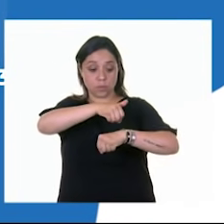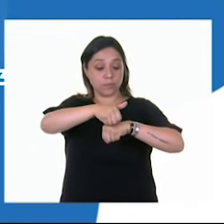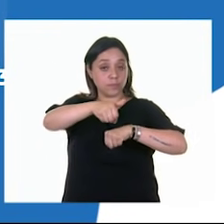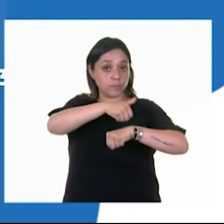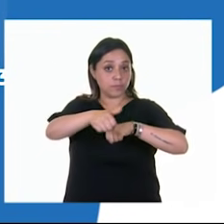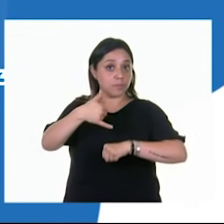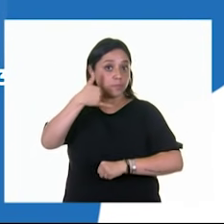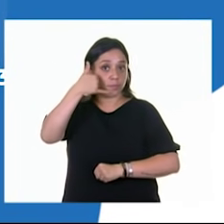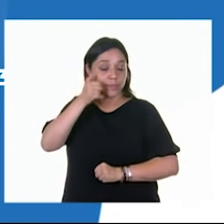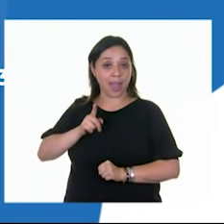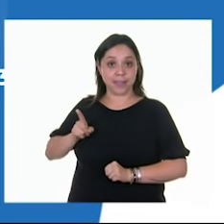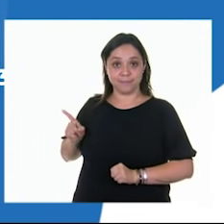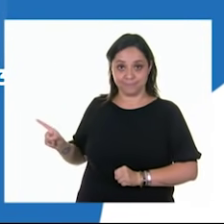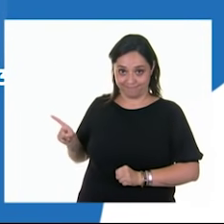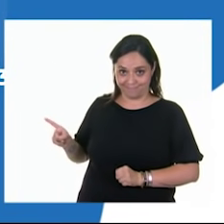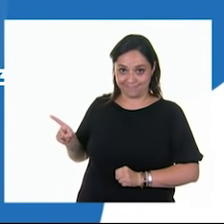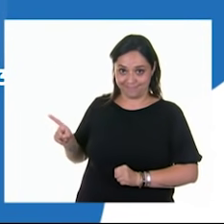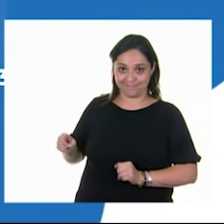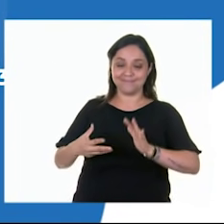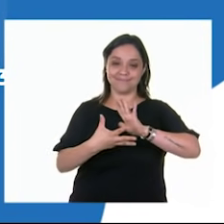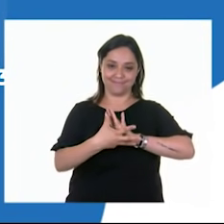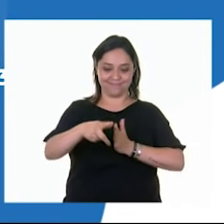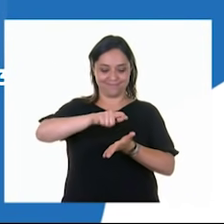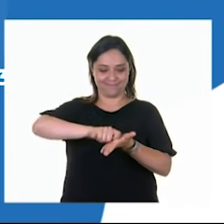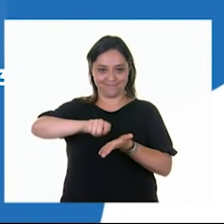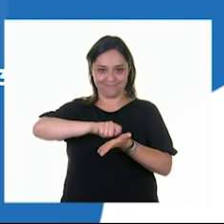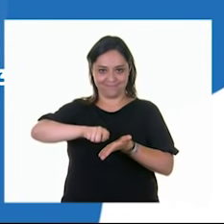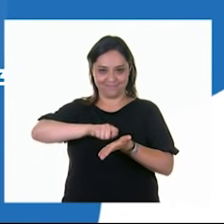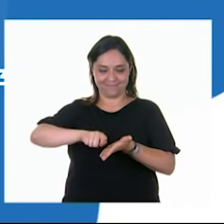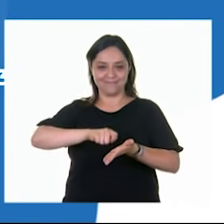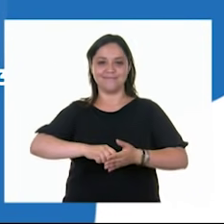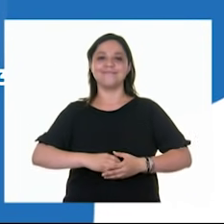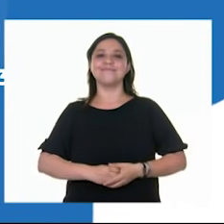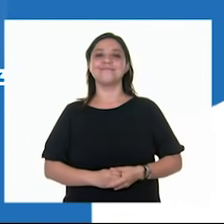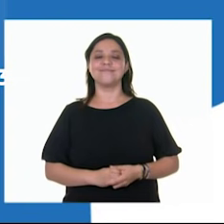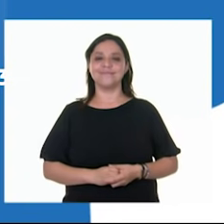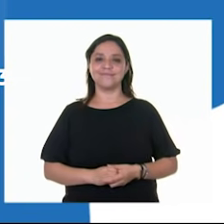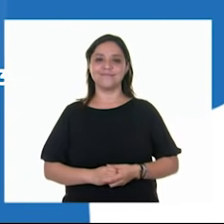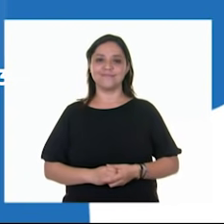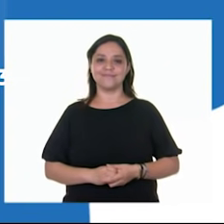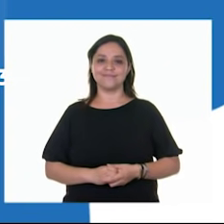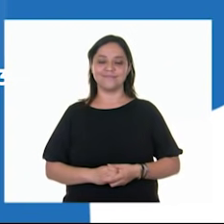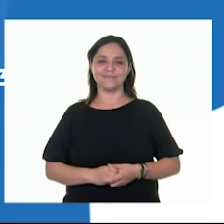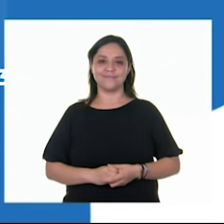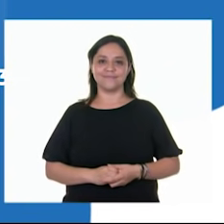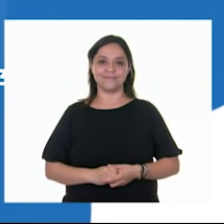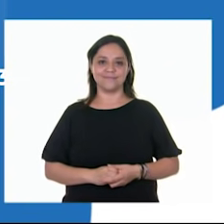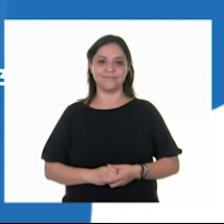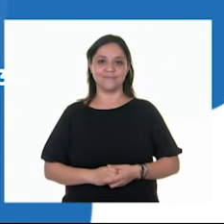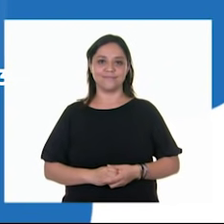al teléfono 55 41 72